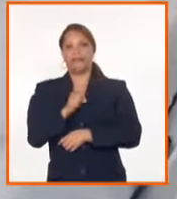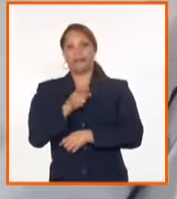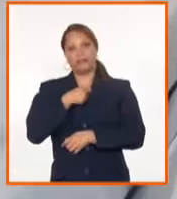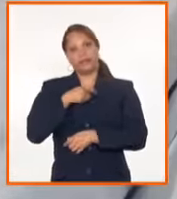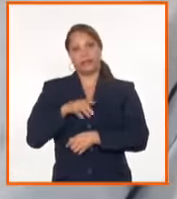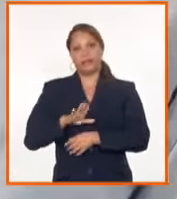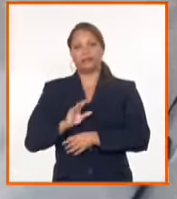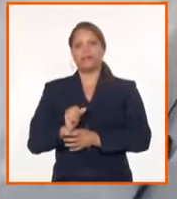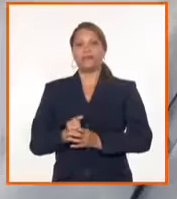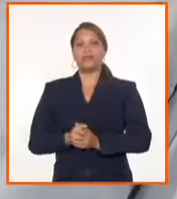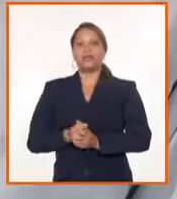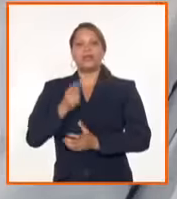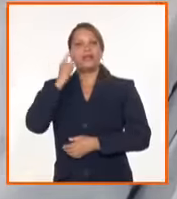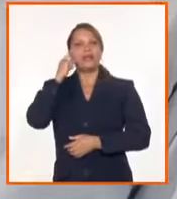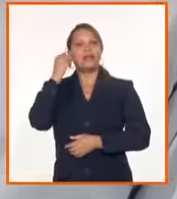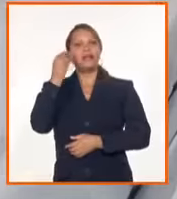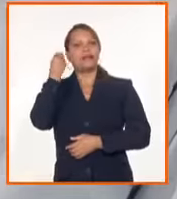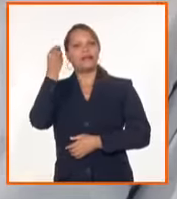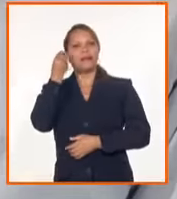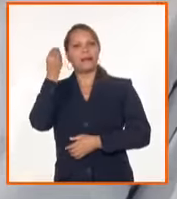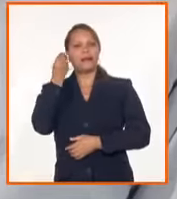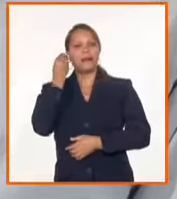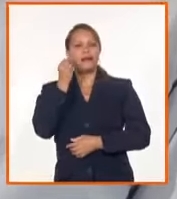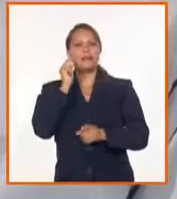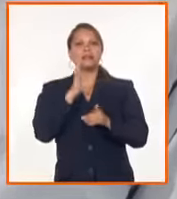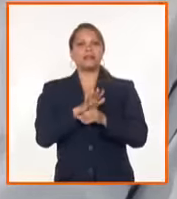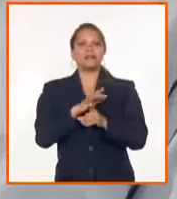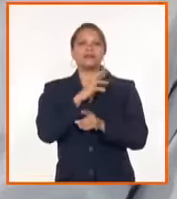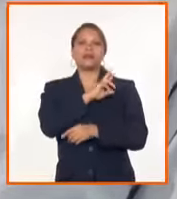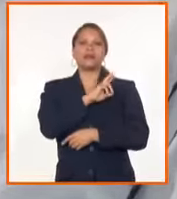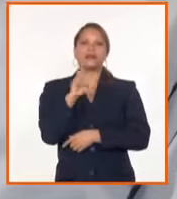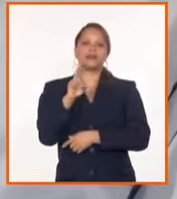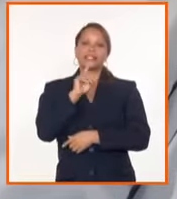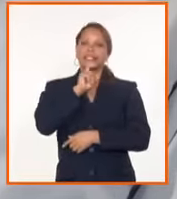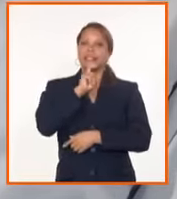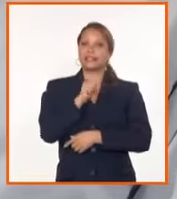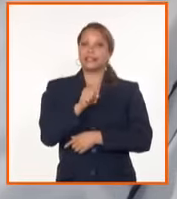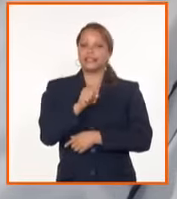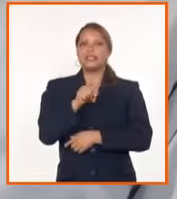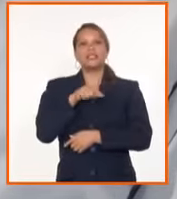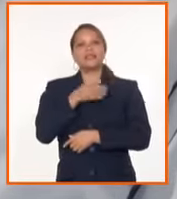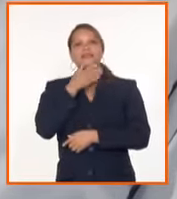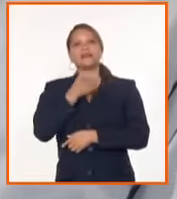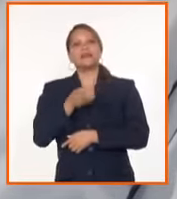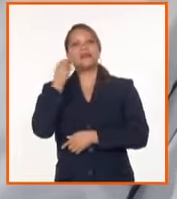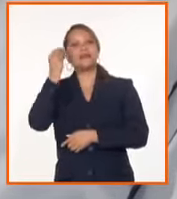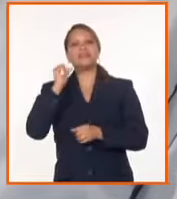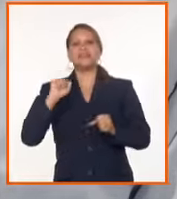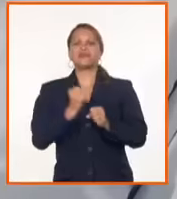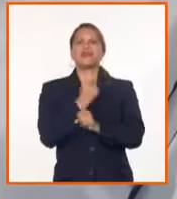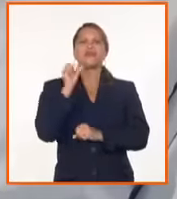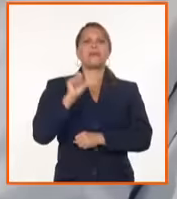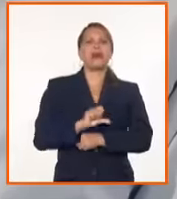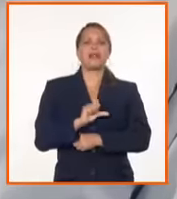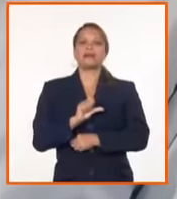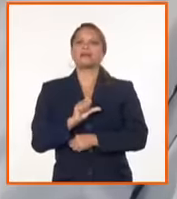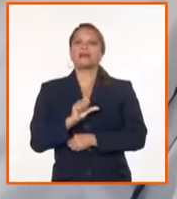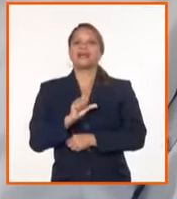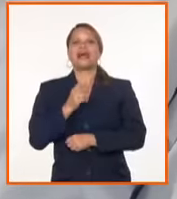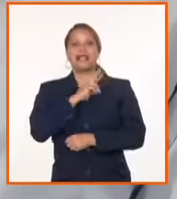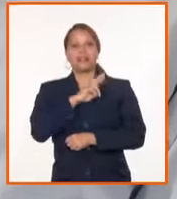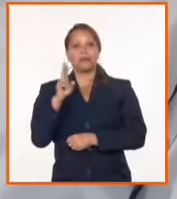concentrados en un momento de inicio de una revolución pujante, si hubiera pensado en la mala suerte, la revolución no habría